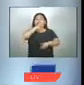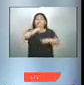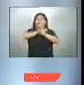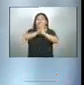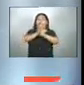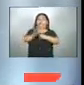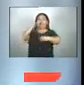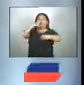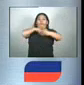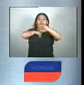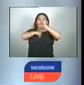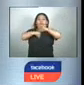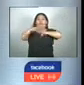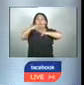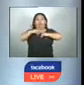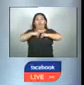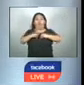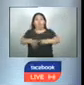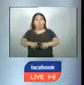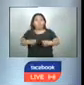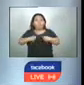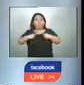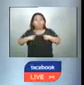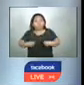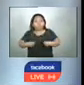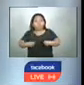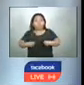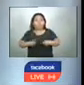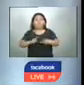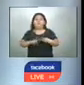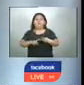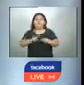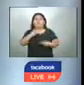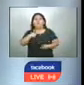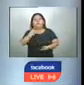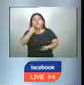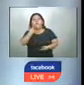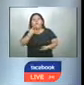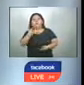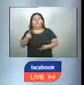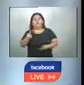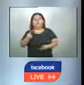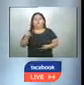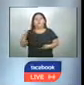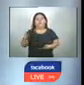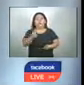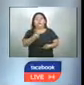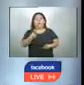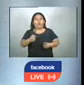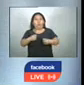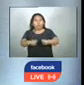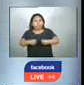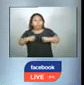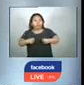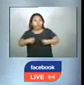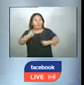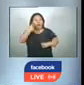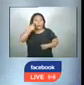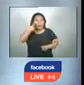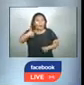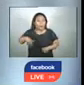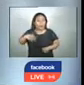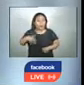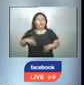es la obesidad. Lo estamos viendo mucho en personas obesas. También